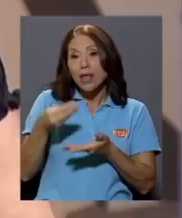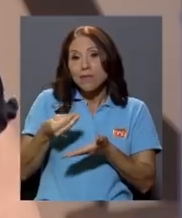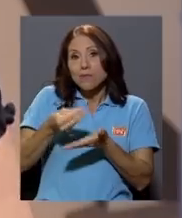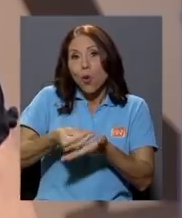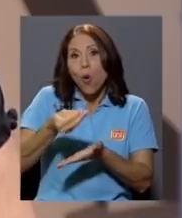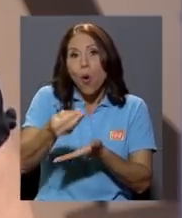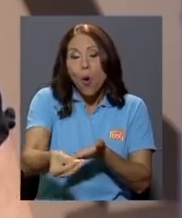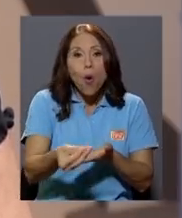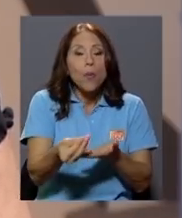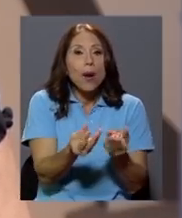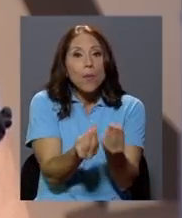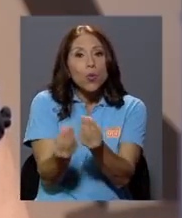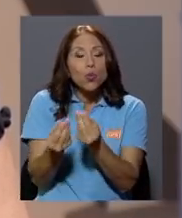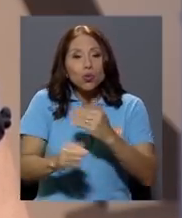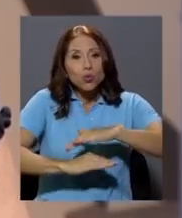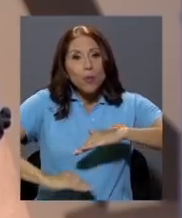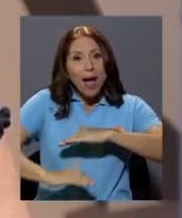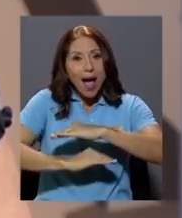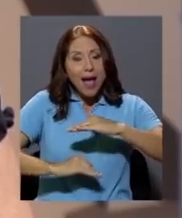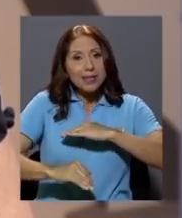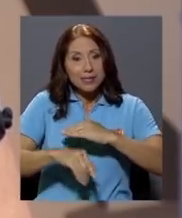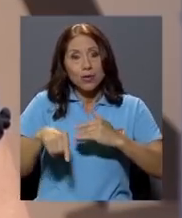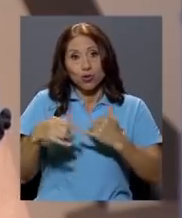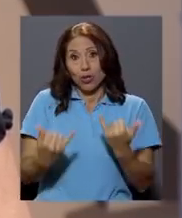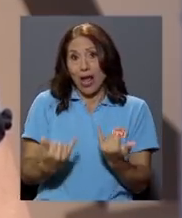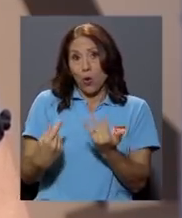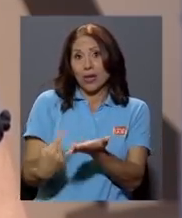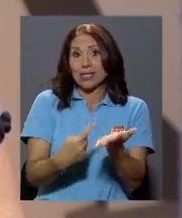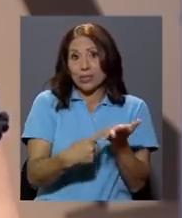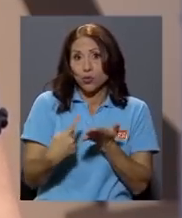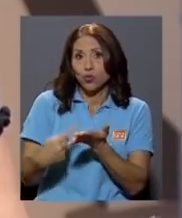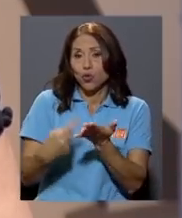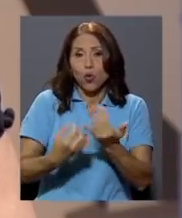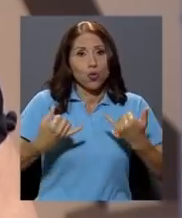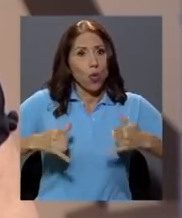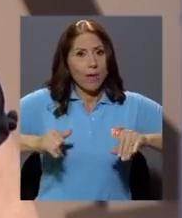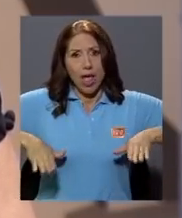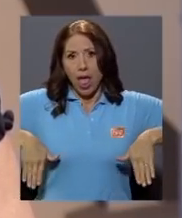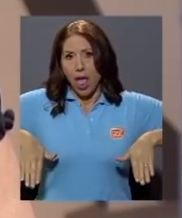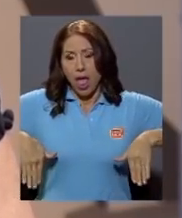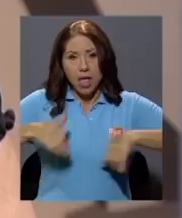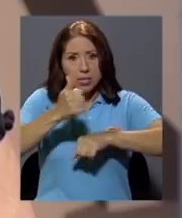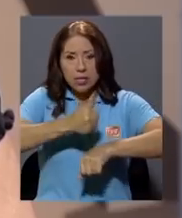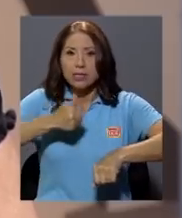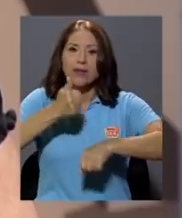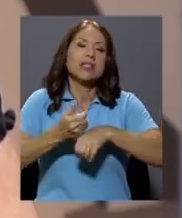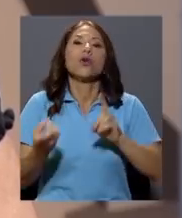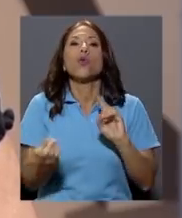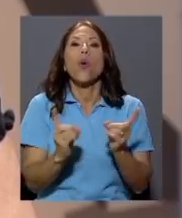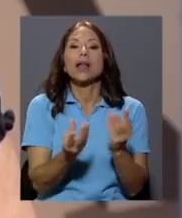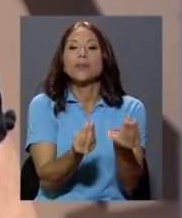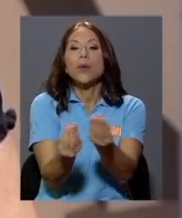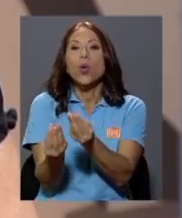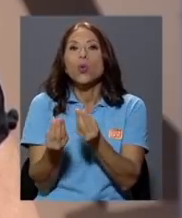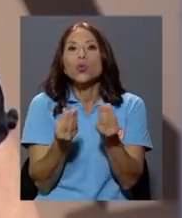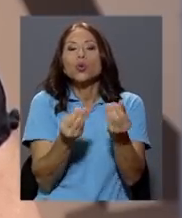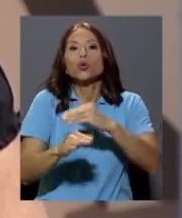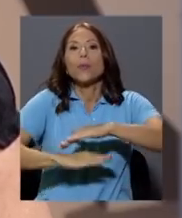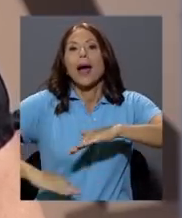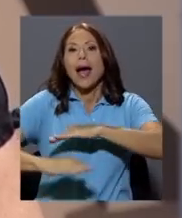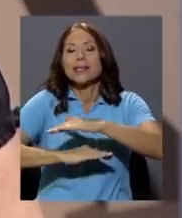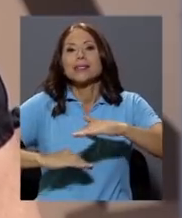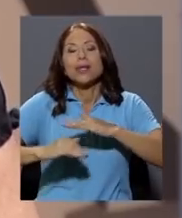están contemplados en una canasta básica, que es un tema de discusión complejo porque todavía no está definido cuáles son los productos que se